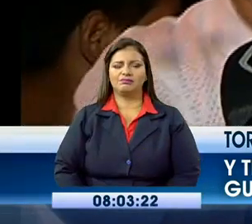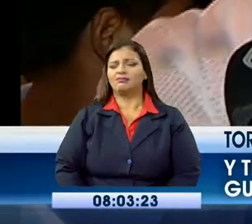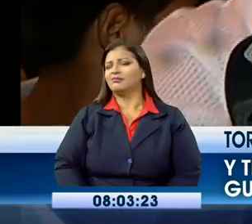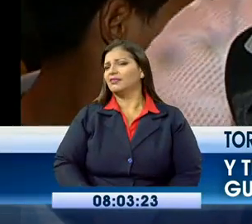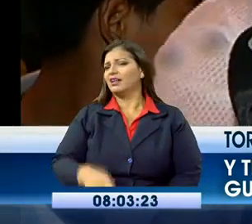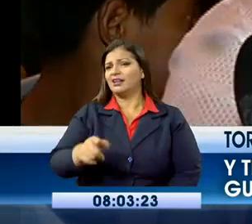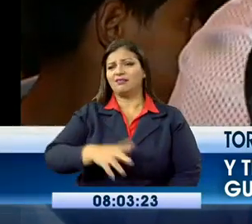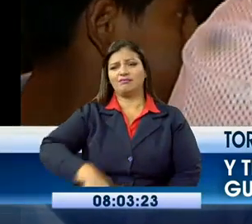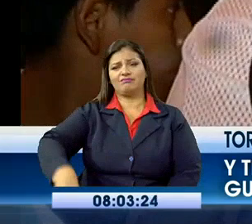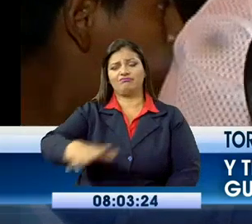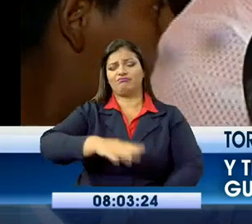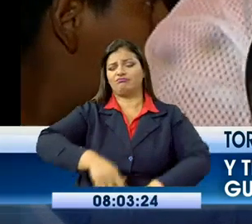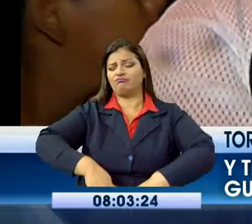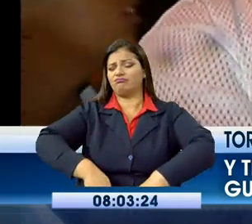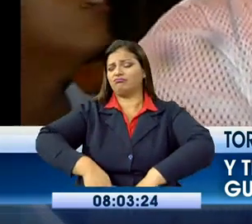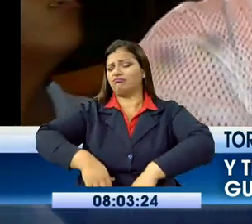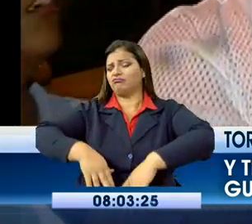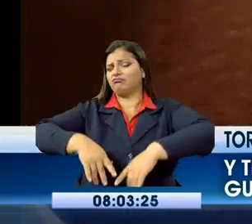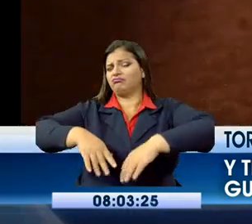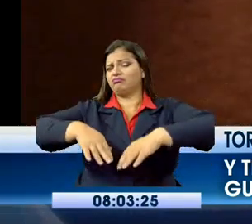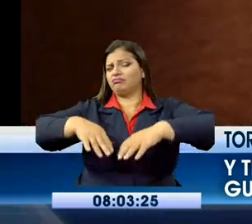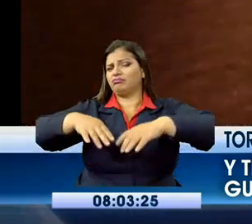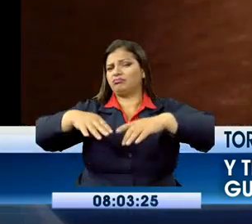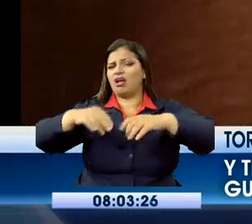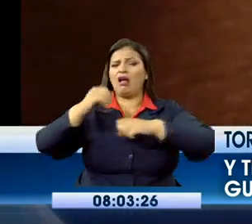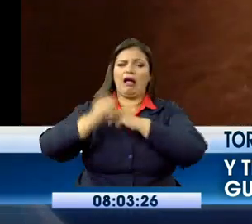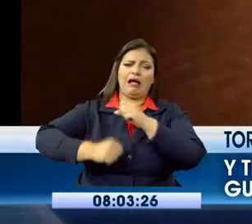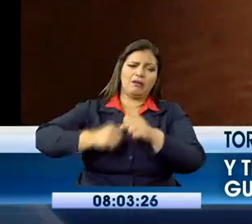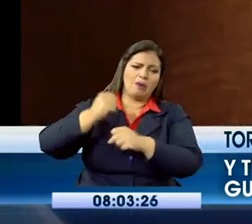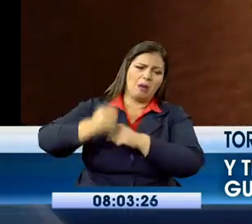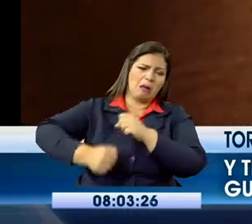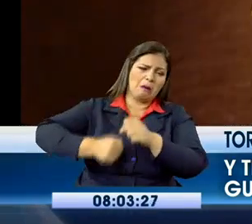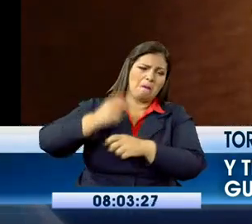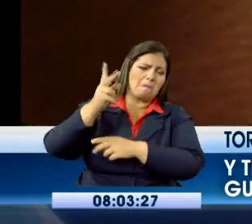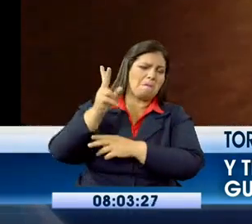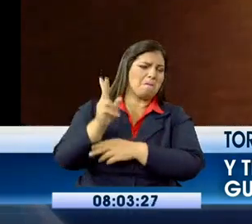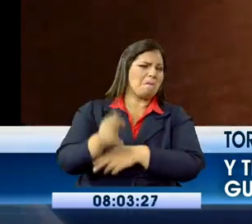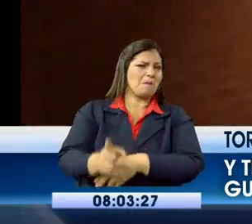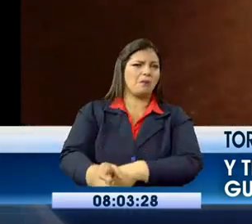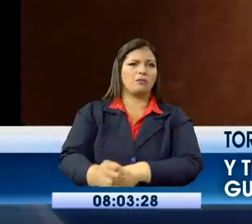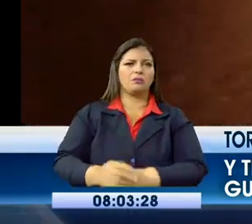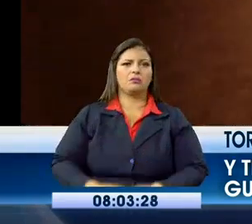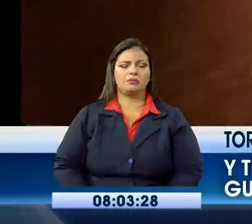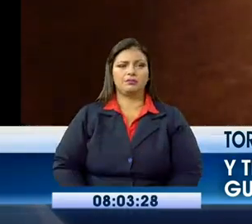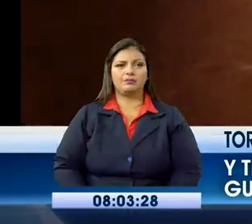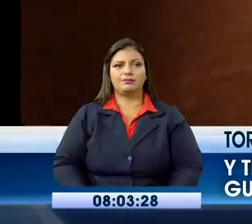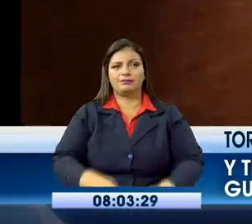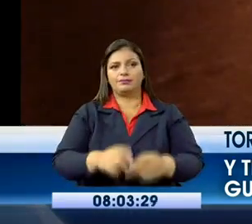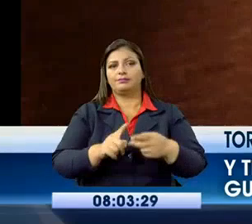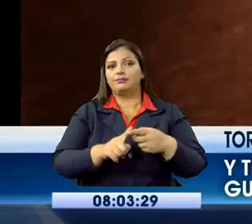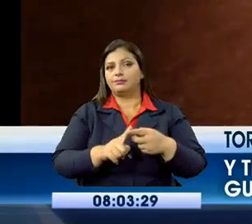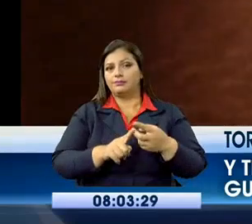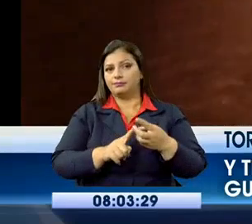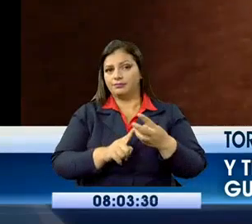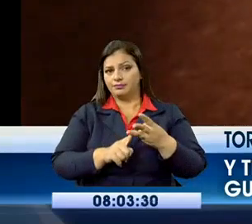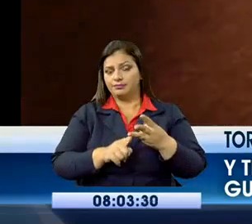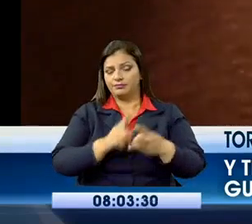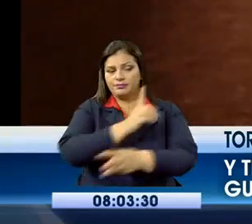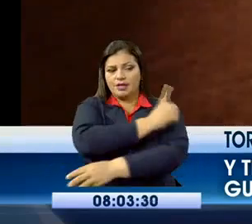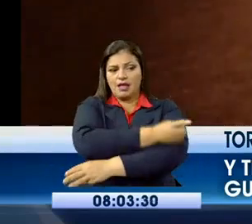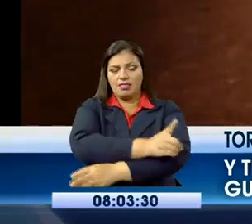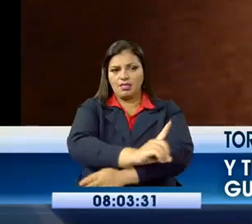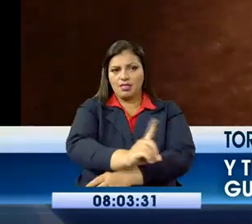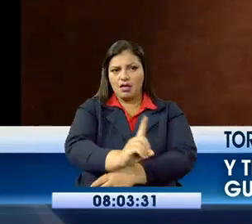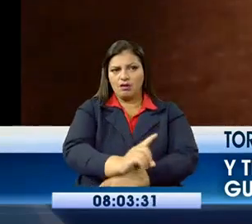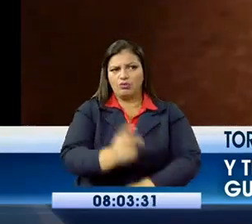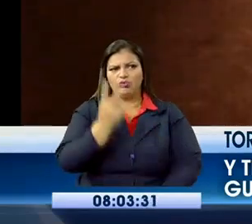así, todos los años, cuando es invierno. Mientras que en la vía Adaule, a la altura de la Nueva Prosperina, decenas